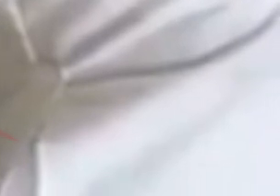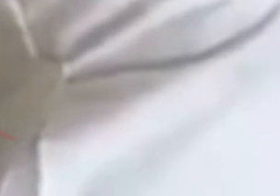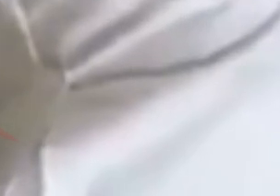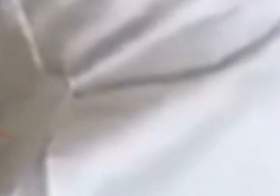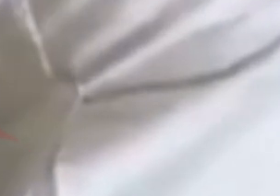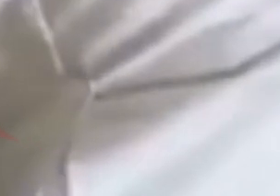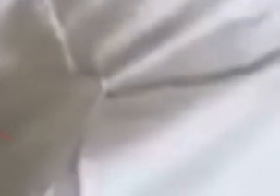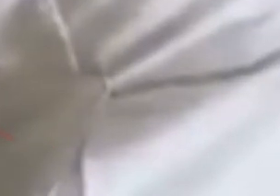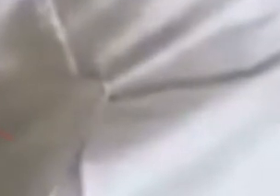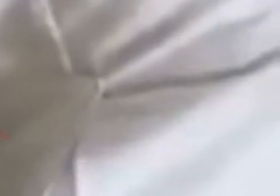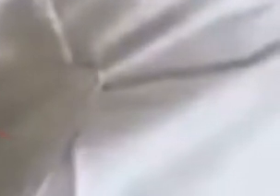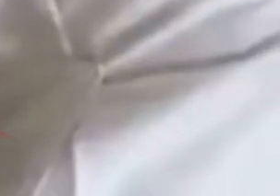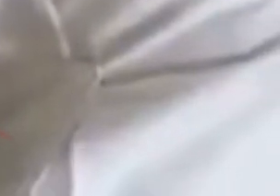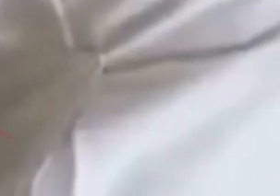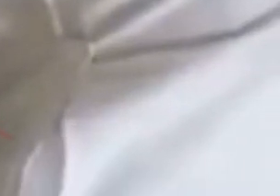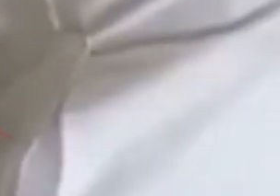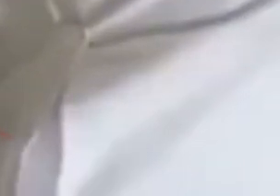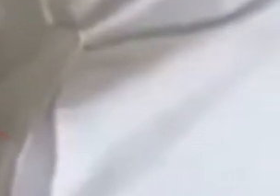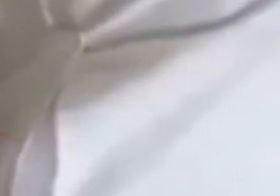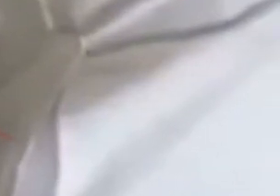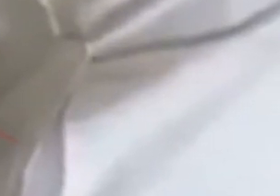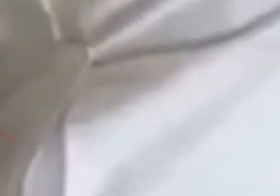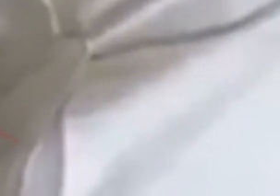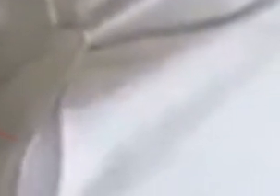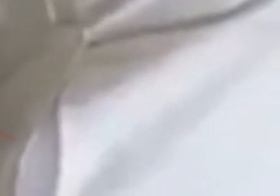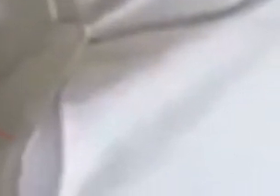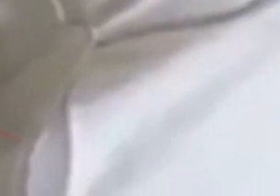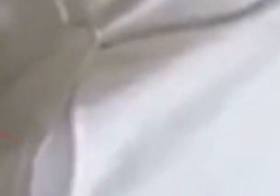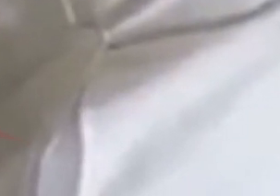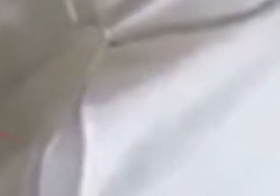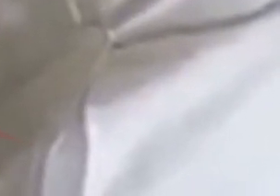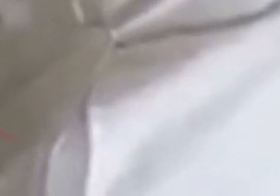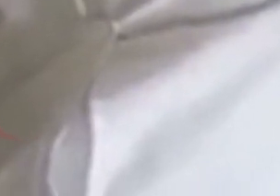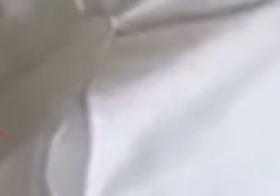mañana. Esto es el día lunes. Para Noticias 12, Gabriela Solórzano.